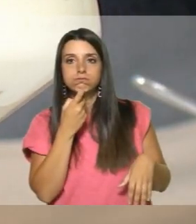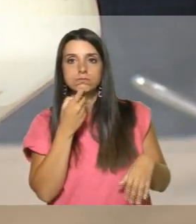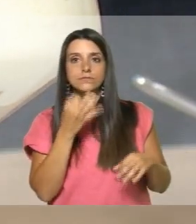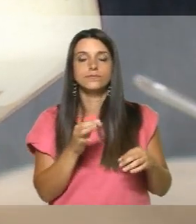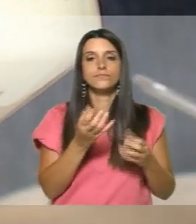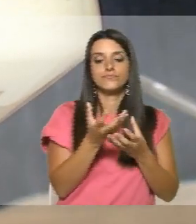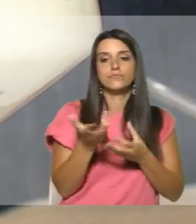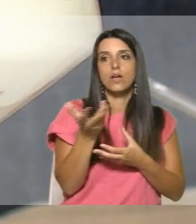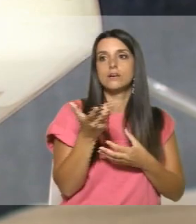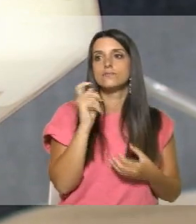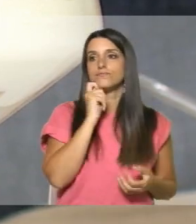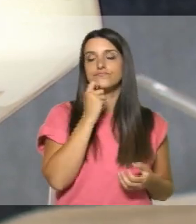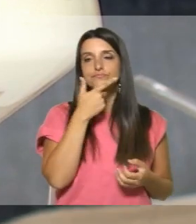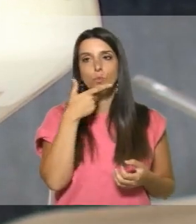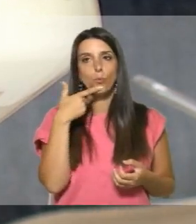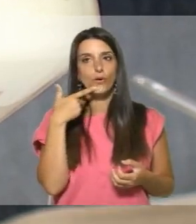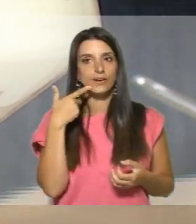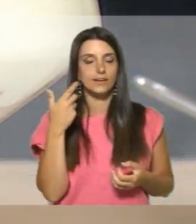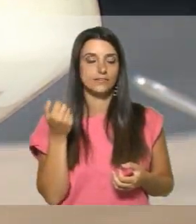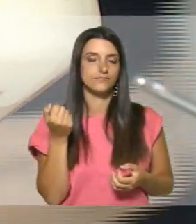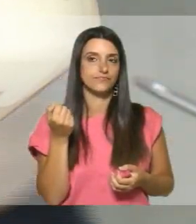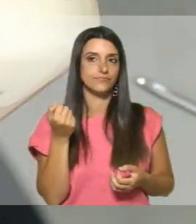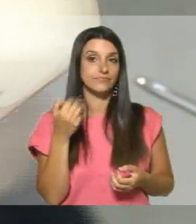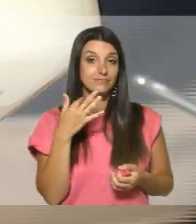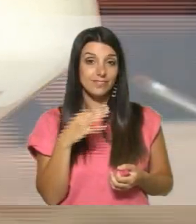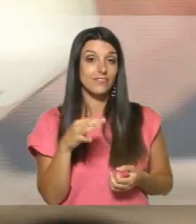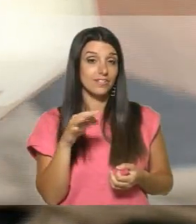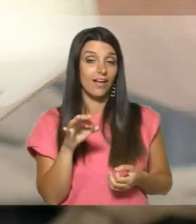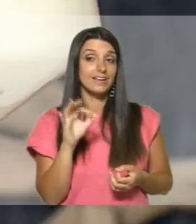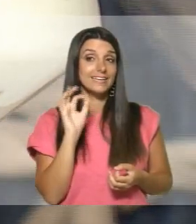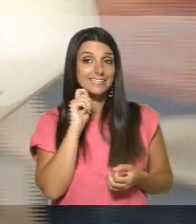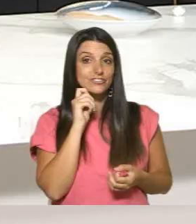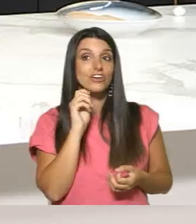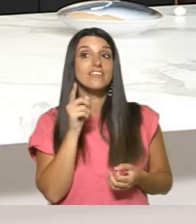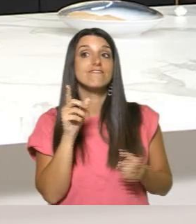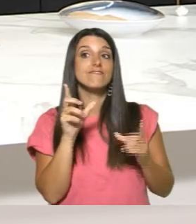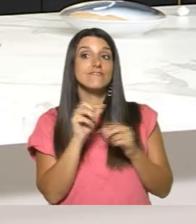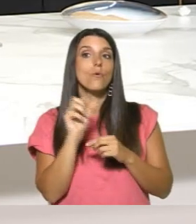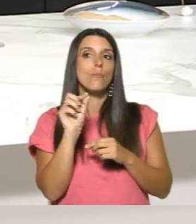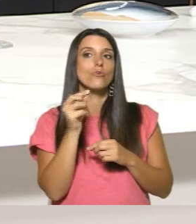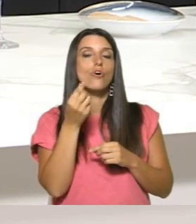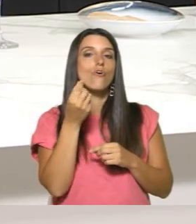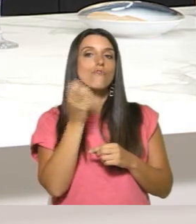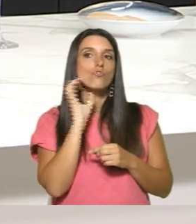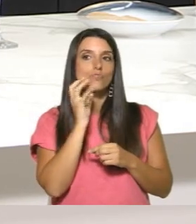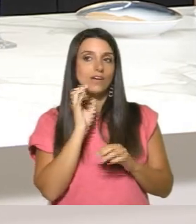copa súper, súper rica. Y que la verdad que queda buenísimo. Y lo terminás con un poquito más de fruta.